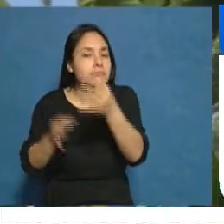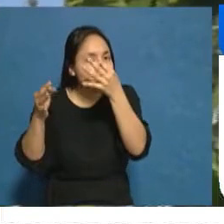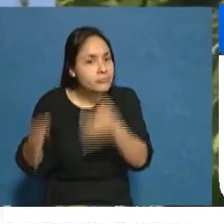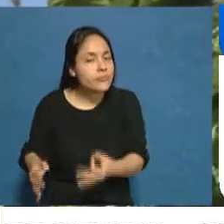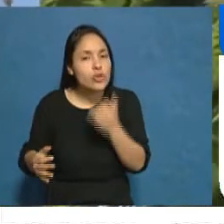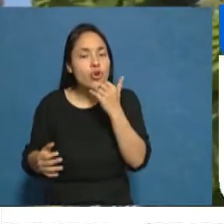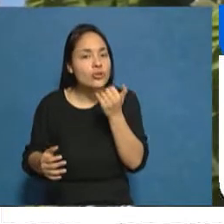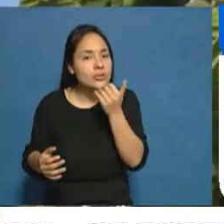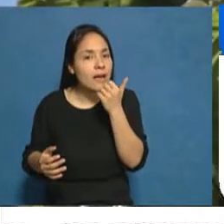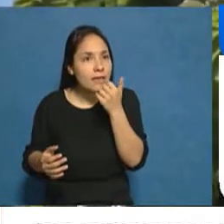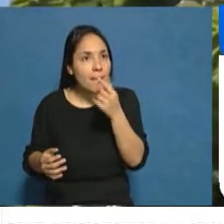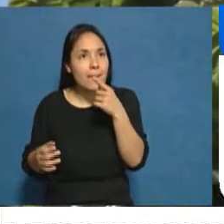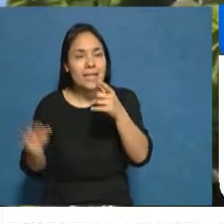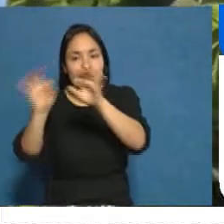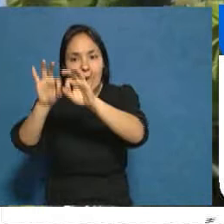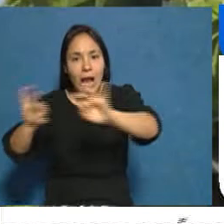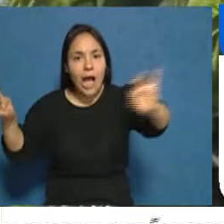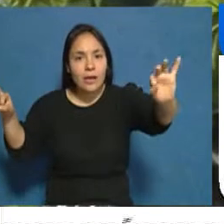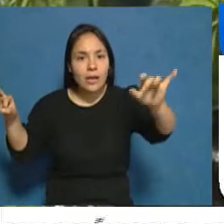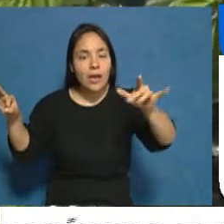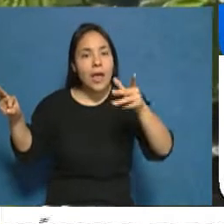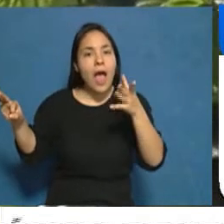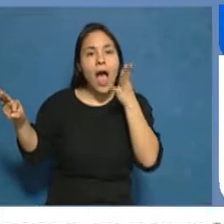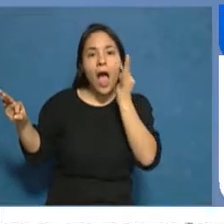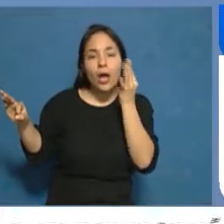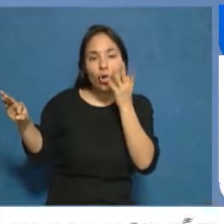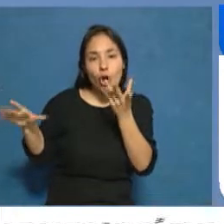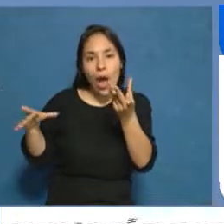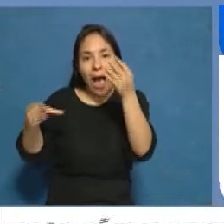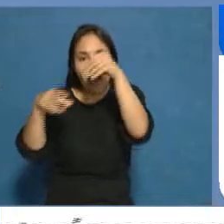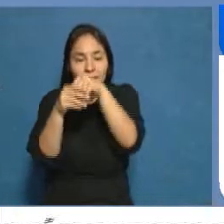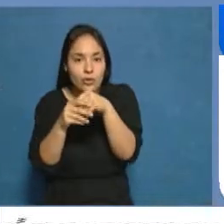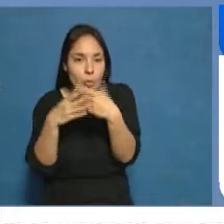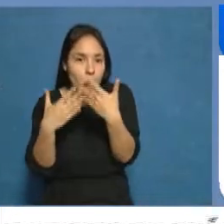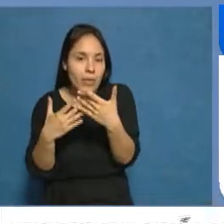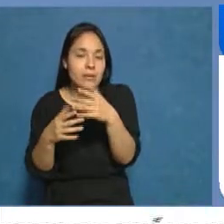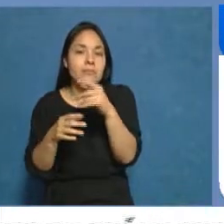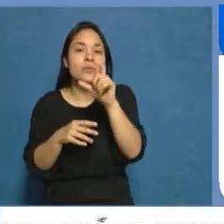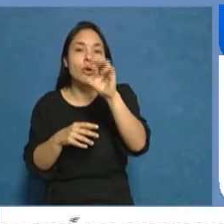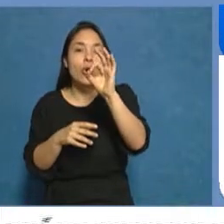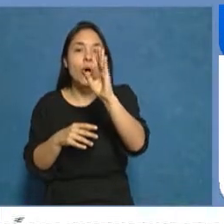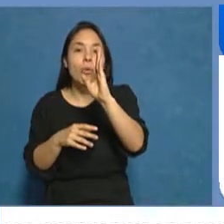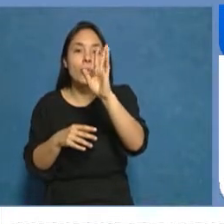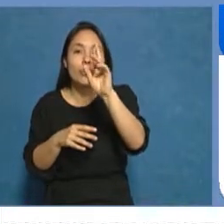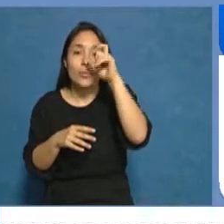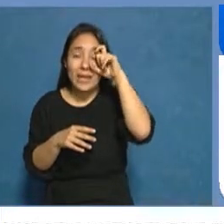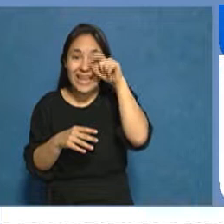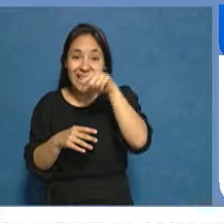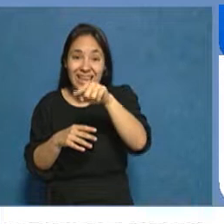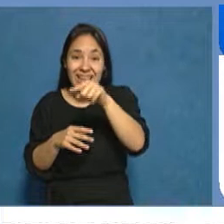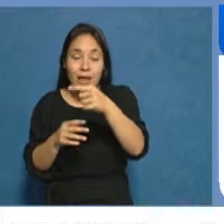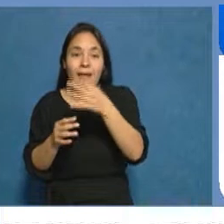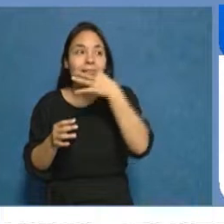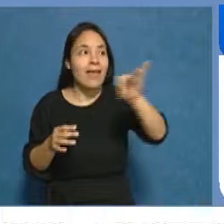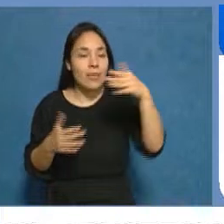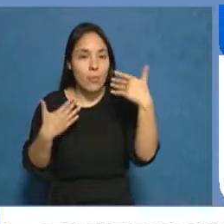que consideraban que el cable podía llegar a tener en su interior cobre para